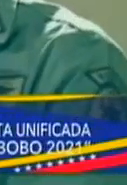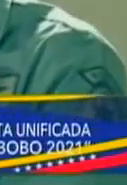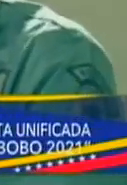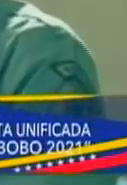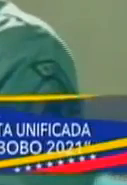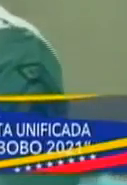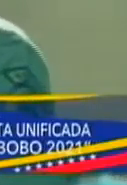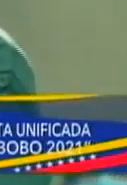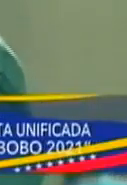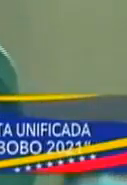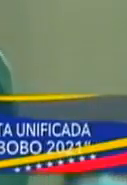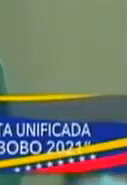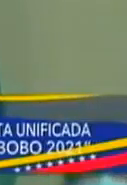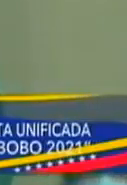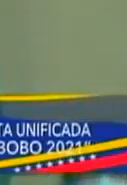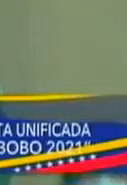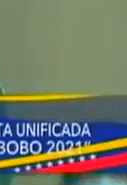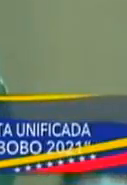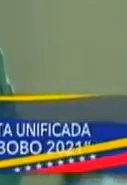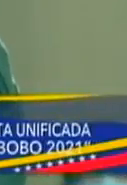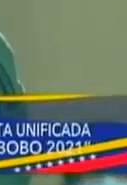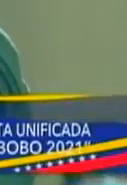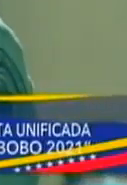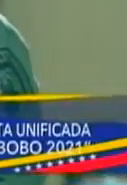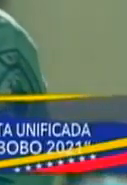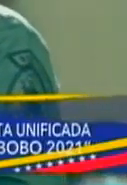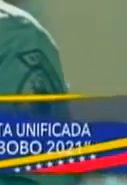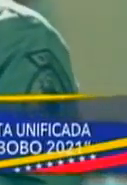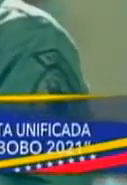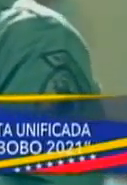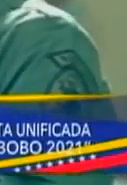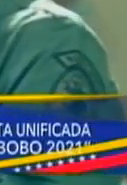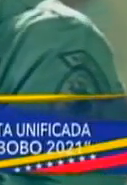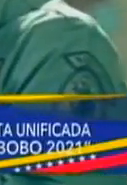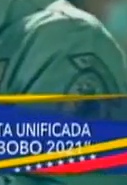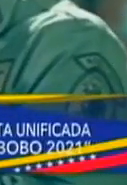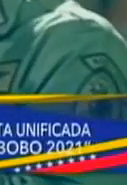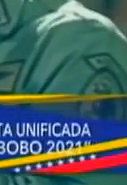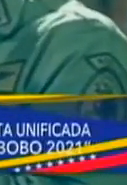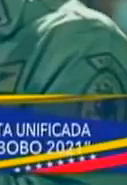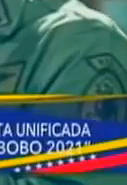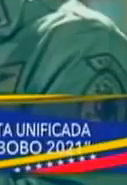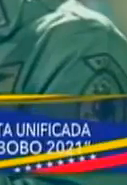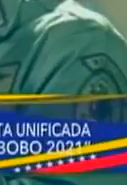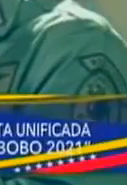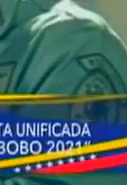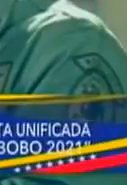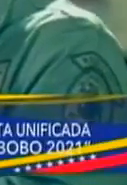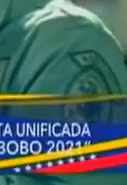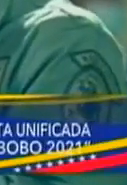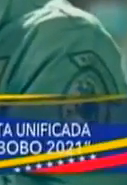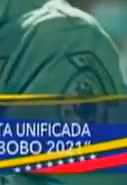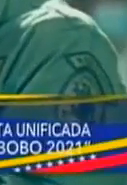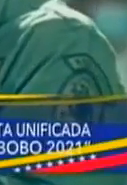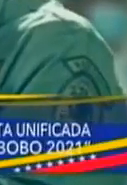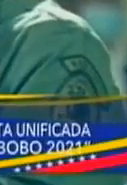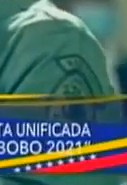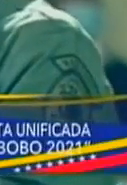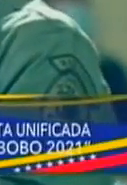conforma la organización de las del Tratado Atlántico Norte, la OTAN, está hablando de una guerra que se llama la guerra